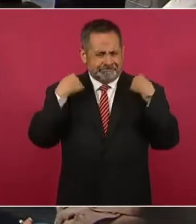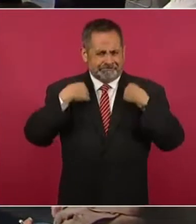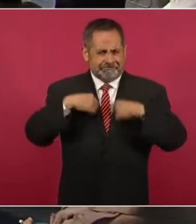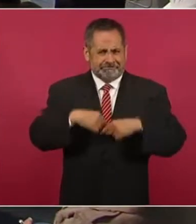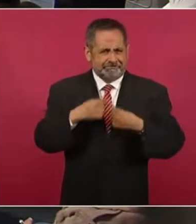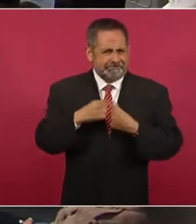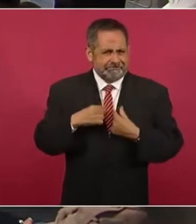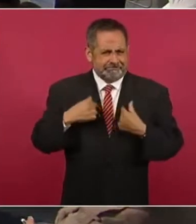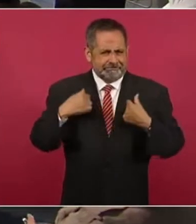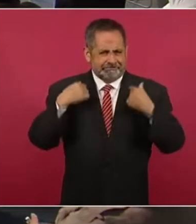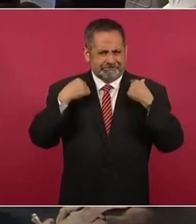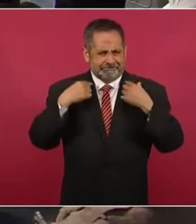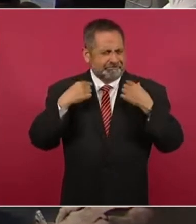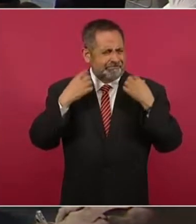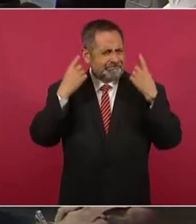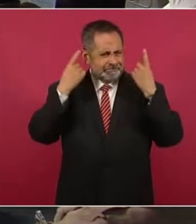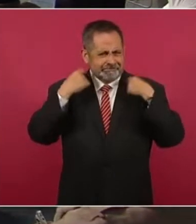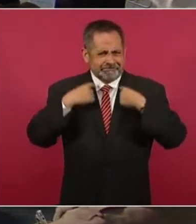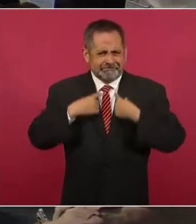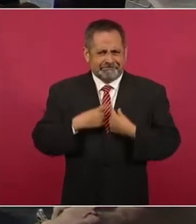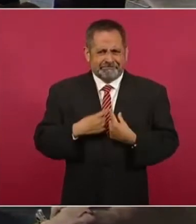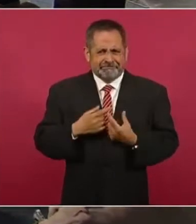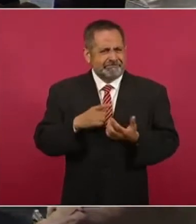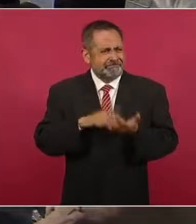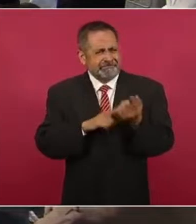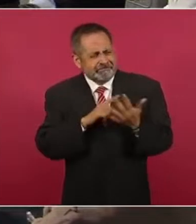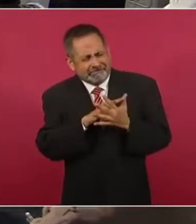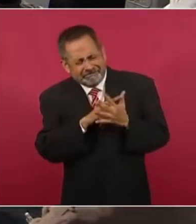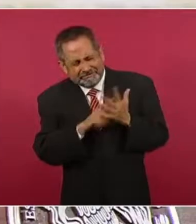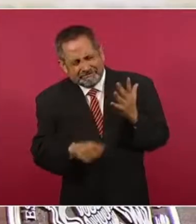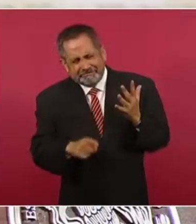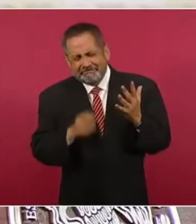collares, todo lo que representan. Entonces,